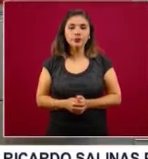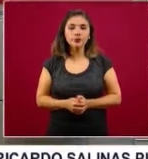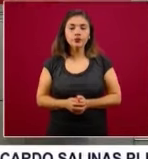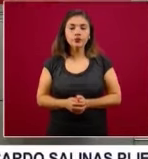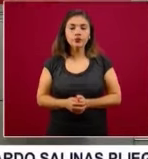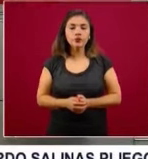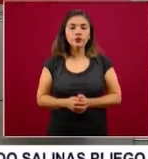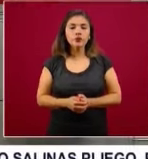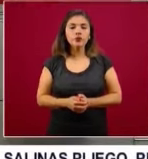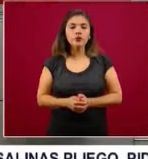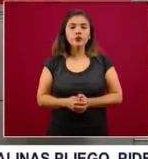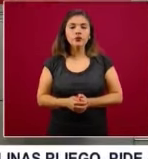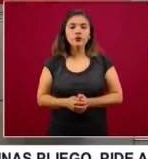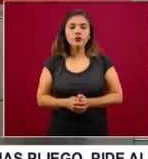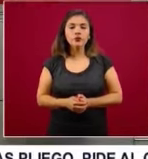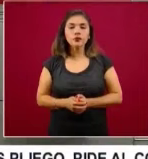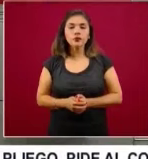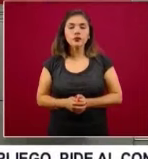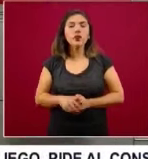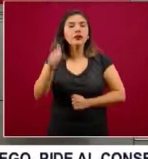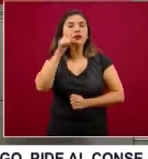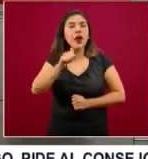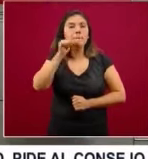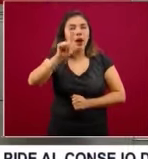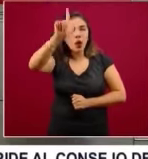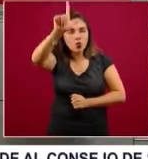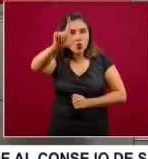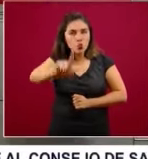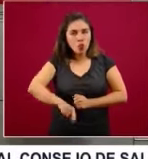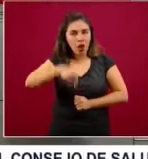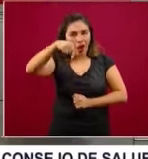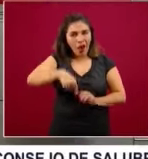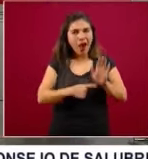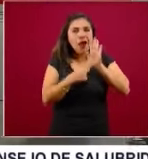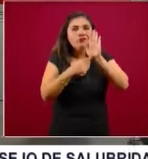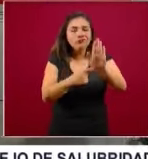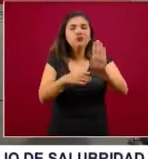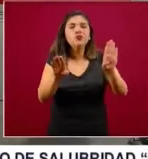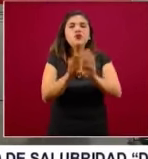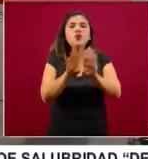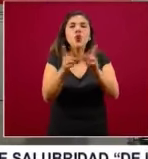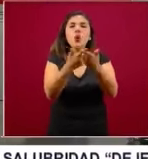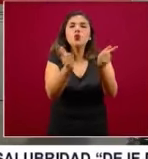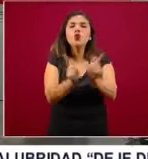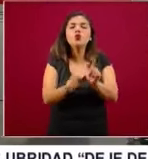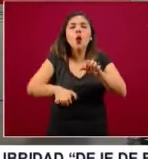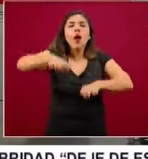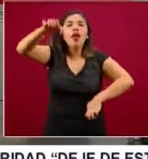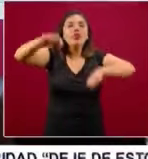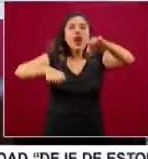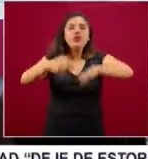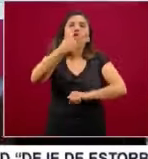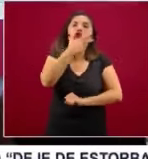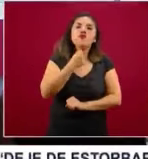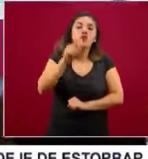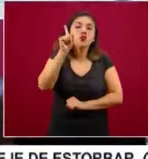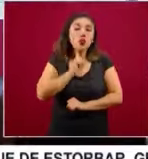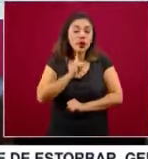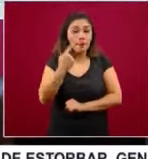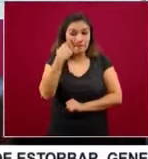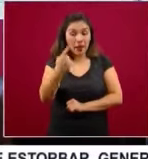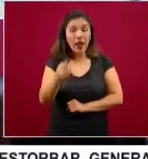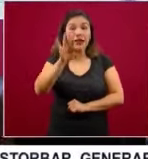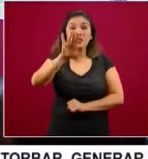a Veracruz y otros estados, donde esta semana va a realizar, por supuesto, informes, entrevistas, actos